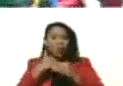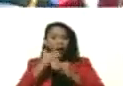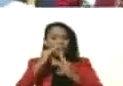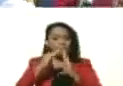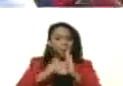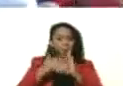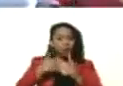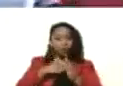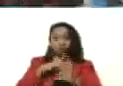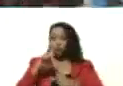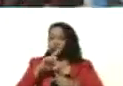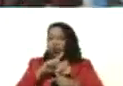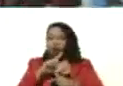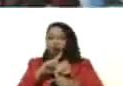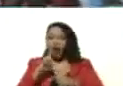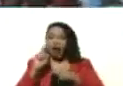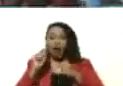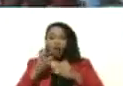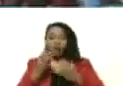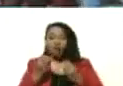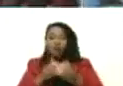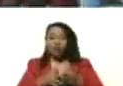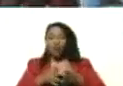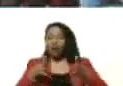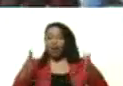tan grande,